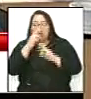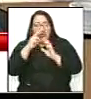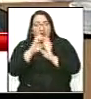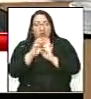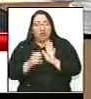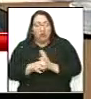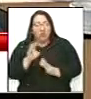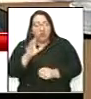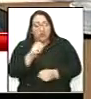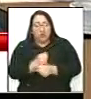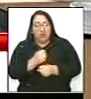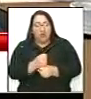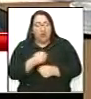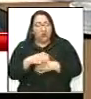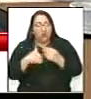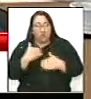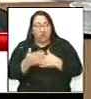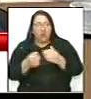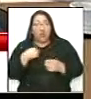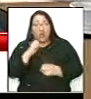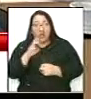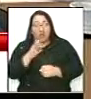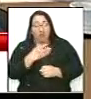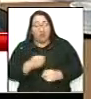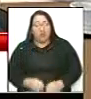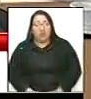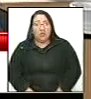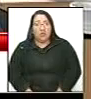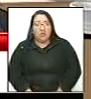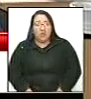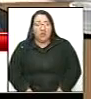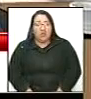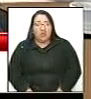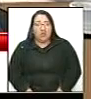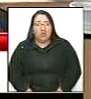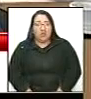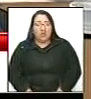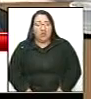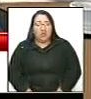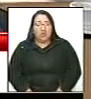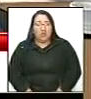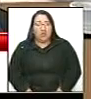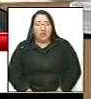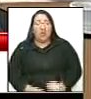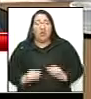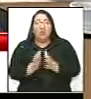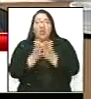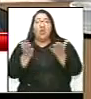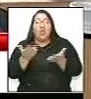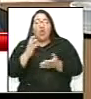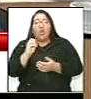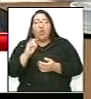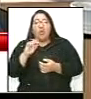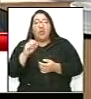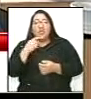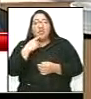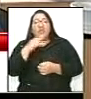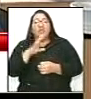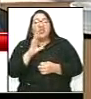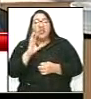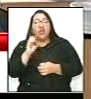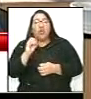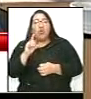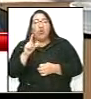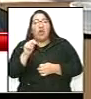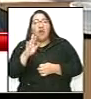función. Solamente digo eso, presidente, porque hoy día en el Diario del Comercio ha aparecido la mención también de un supuesto colaborador